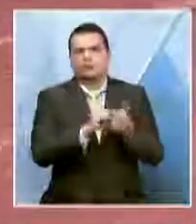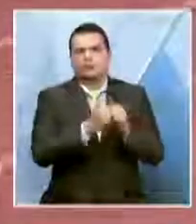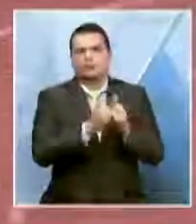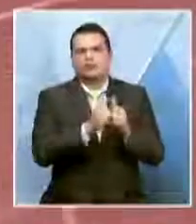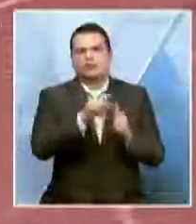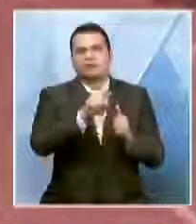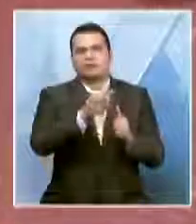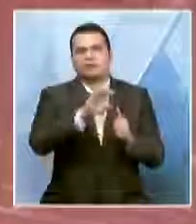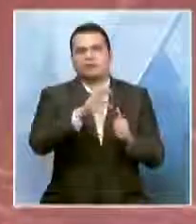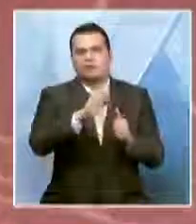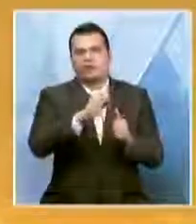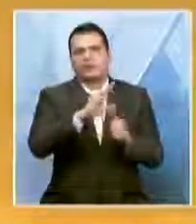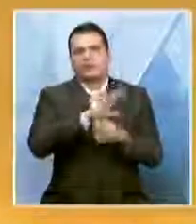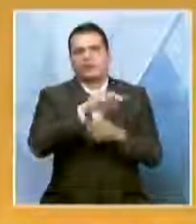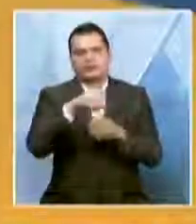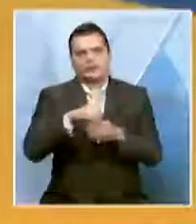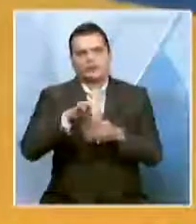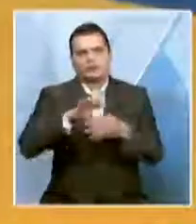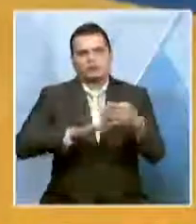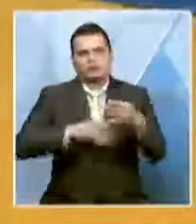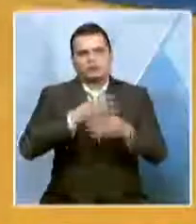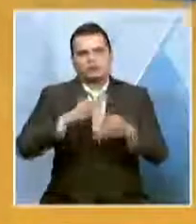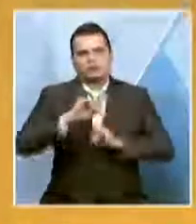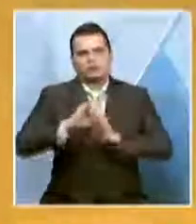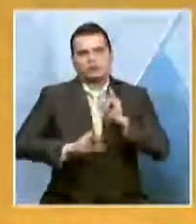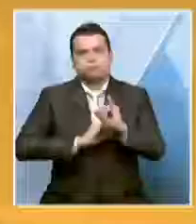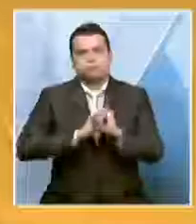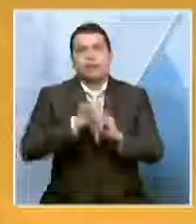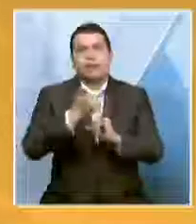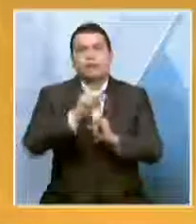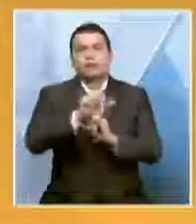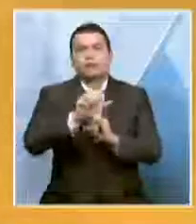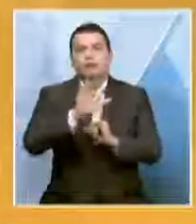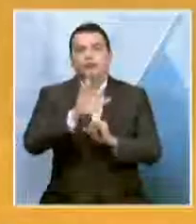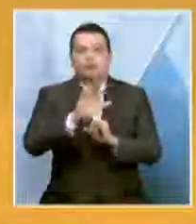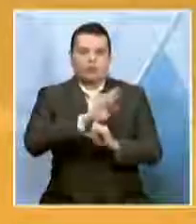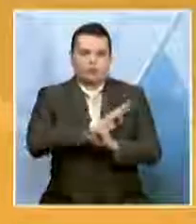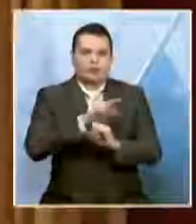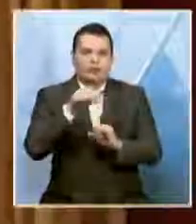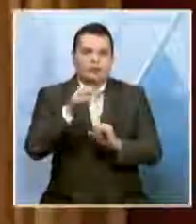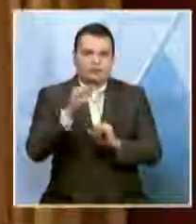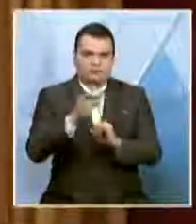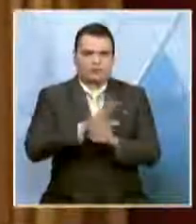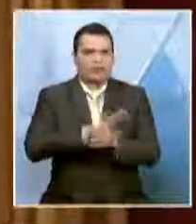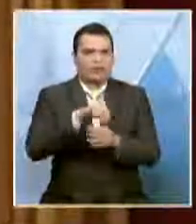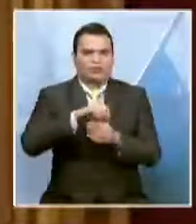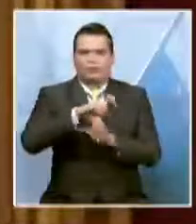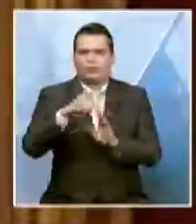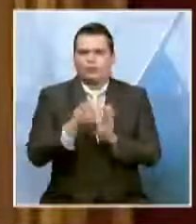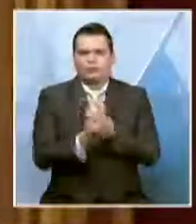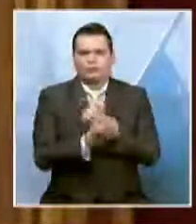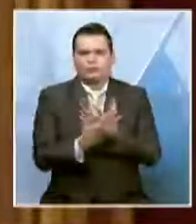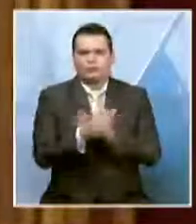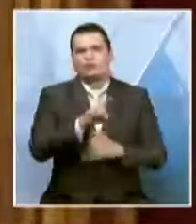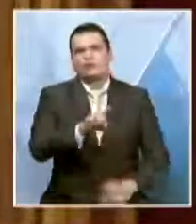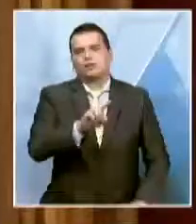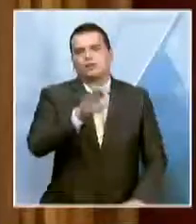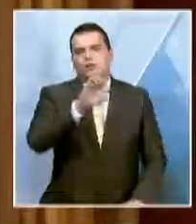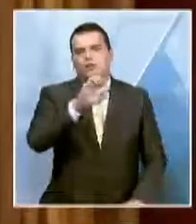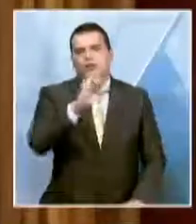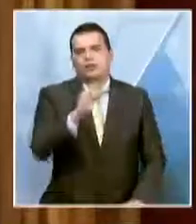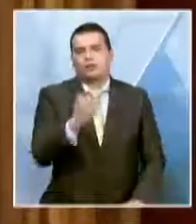su calendario internacional y olímpico entre ellos 10 serán vallecaucanos traca olímpica yuri alvear